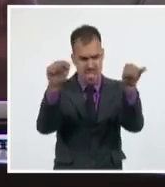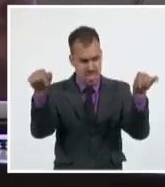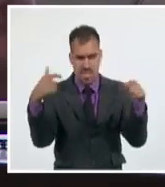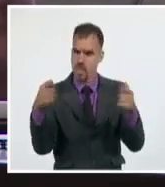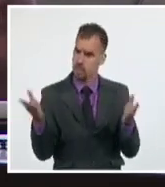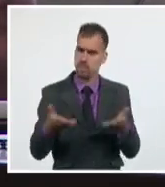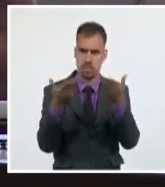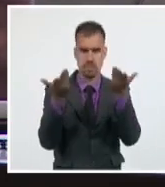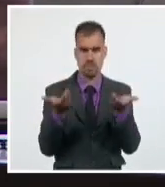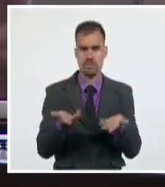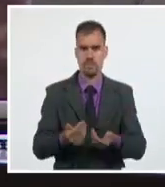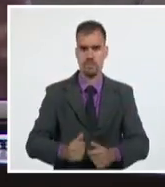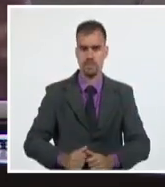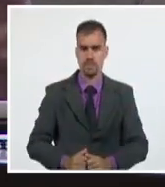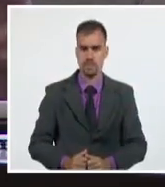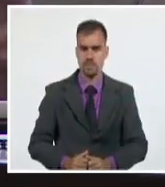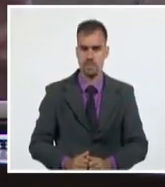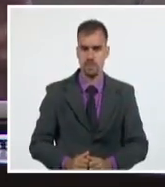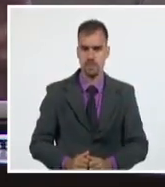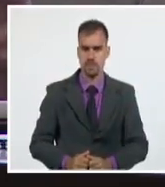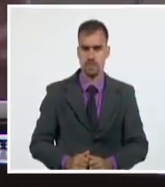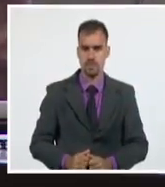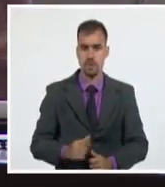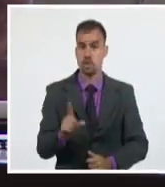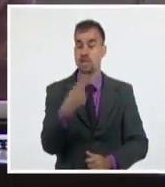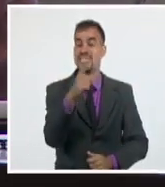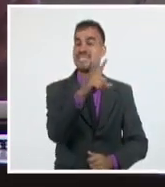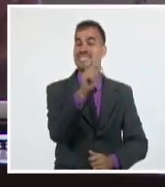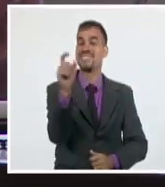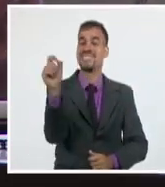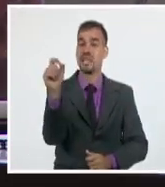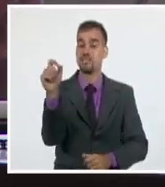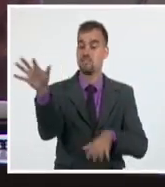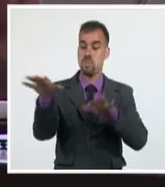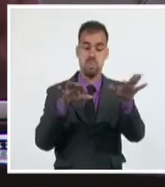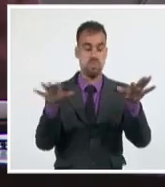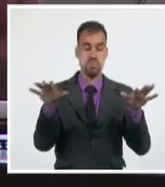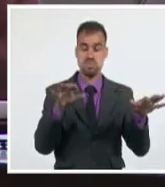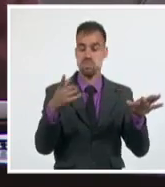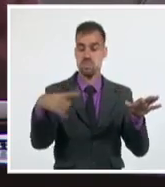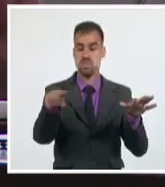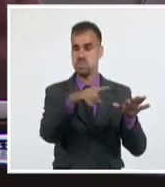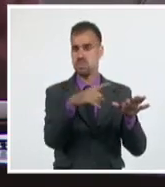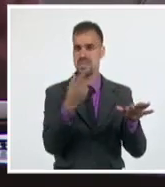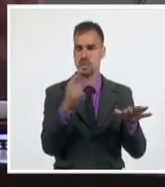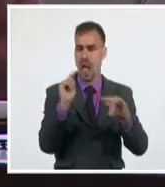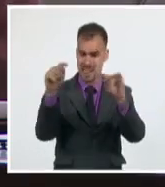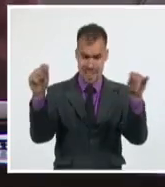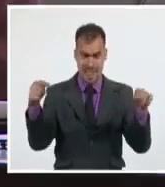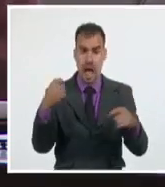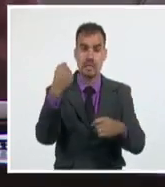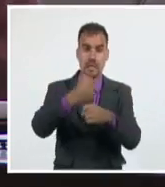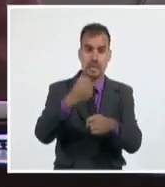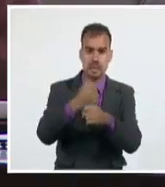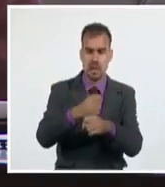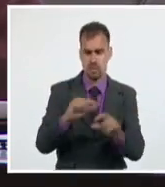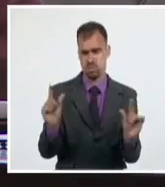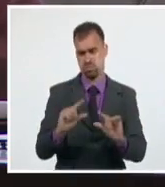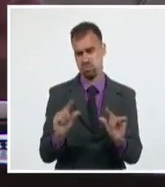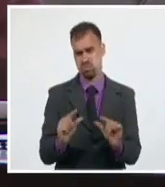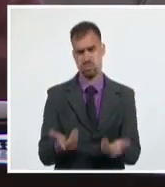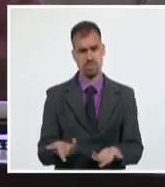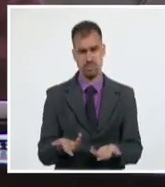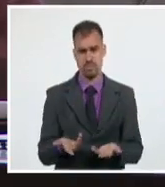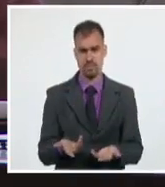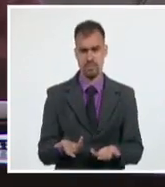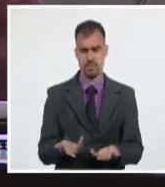Nosotros desactivamos 100 centrales en el país y poca cosa hemos hecho en esas comunidades. Y tenemos